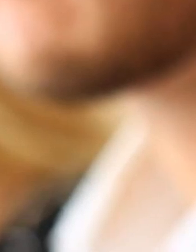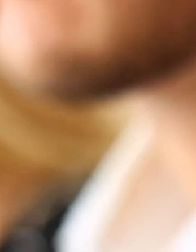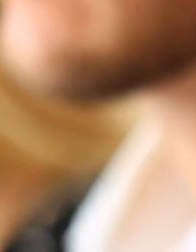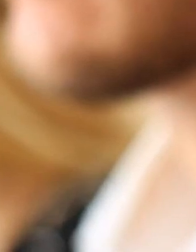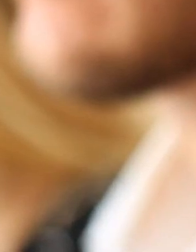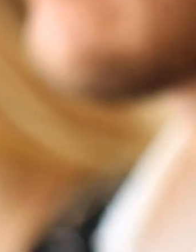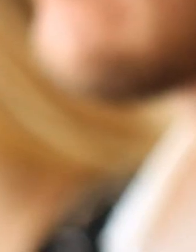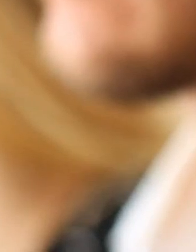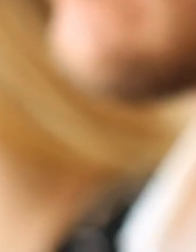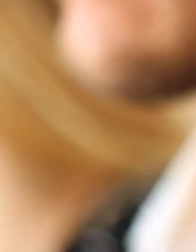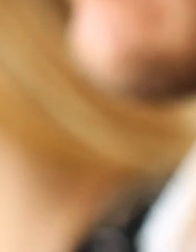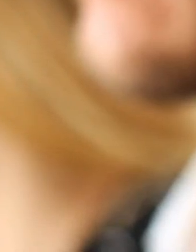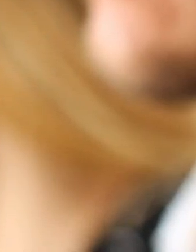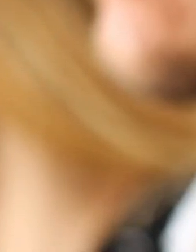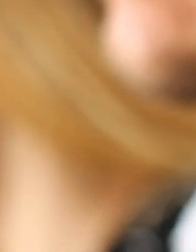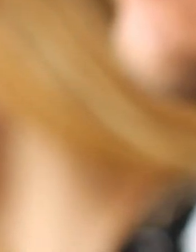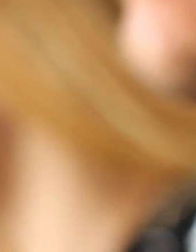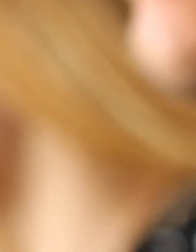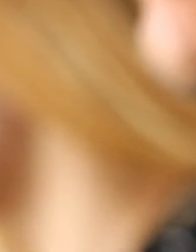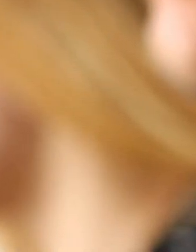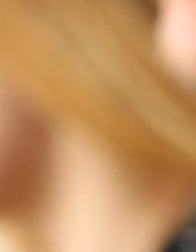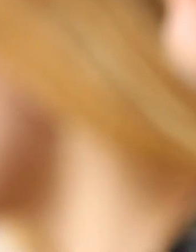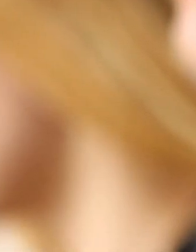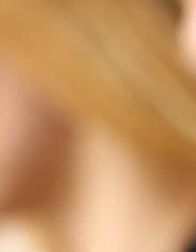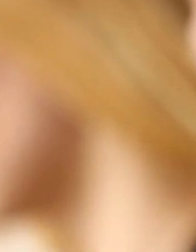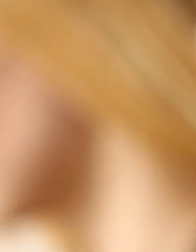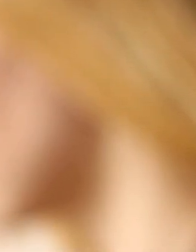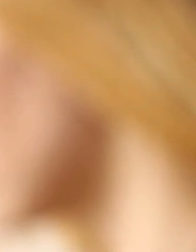y si gana, buen provecho.